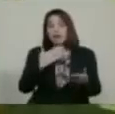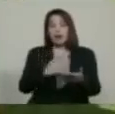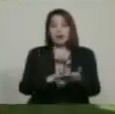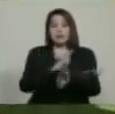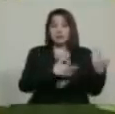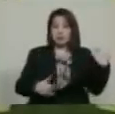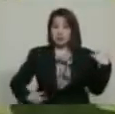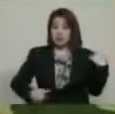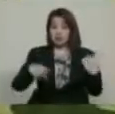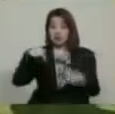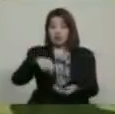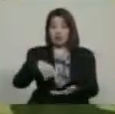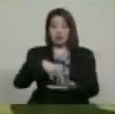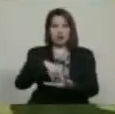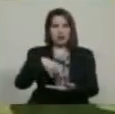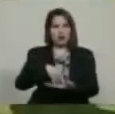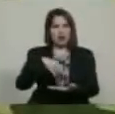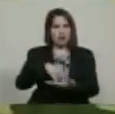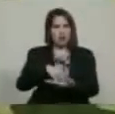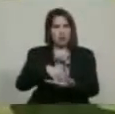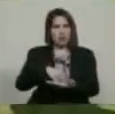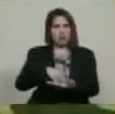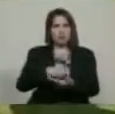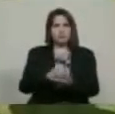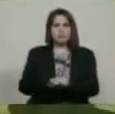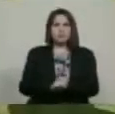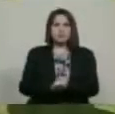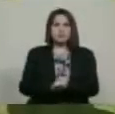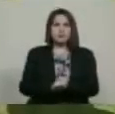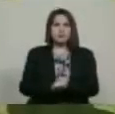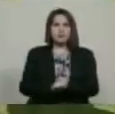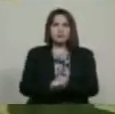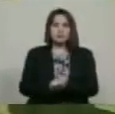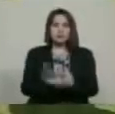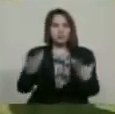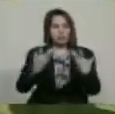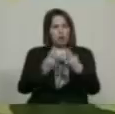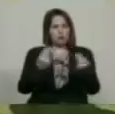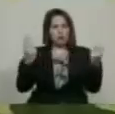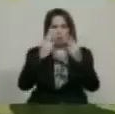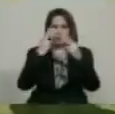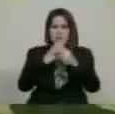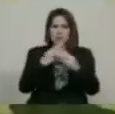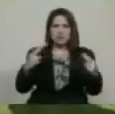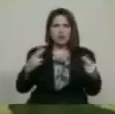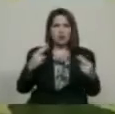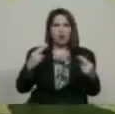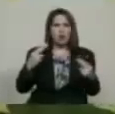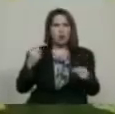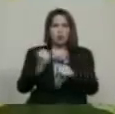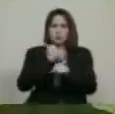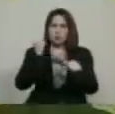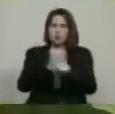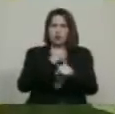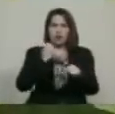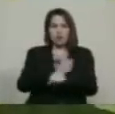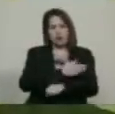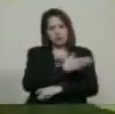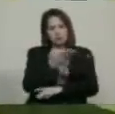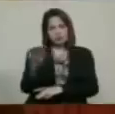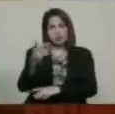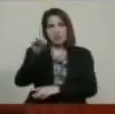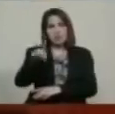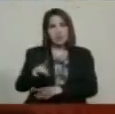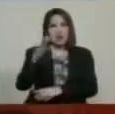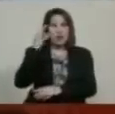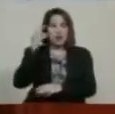estado Carabobo, territorio Drácula. Estamos acá comprometidos con su gestión, articulados con nuestra ministra Mayerlin